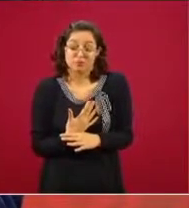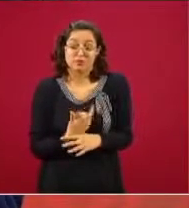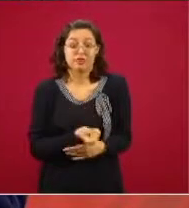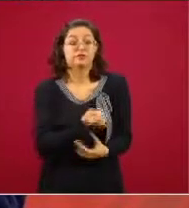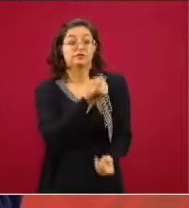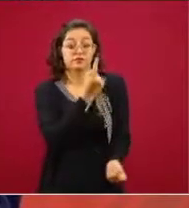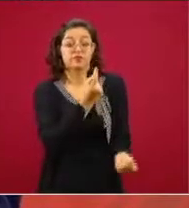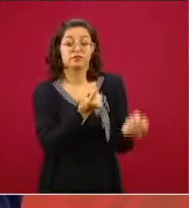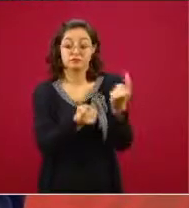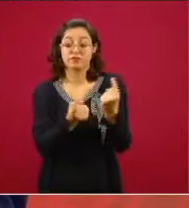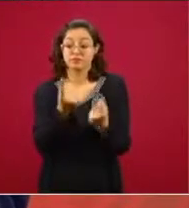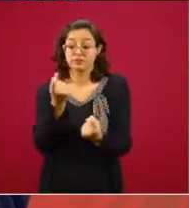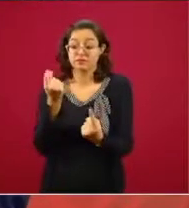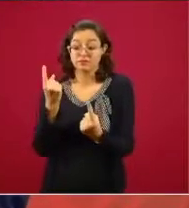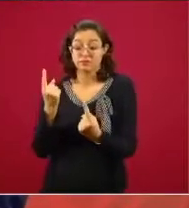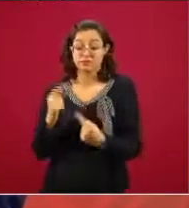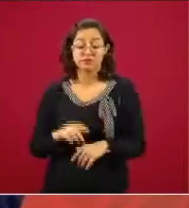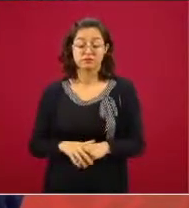no es